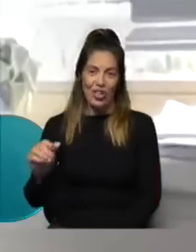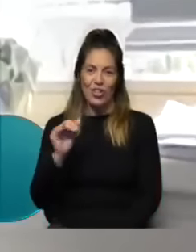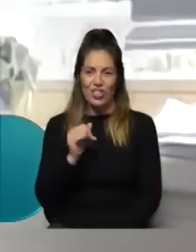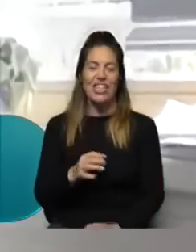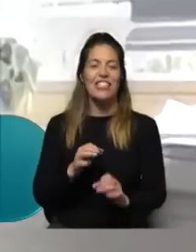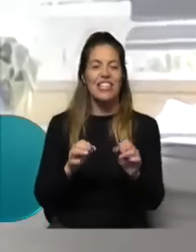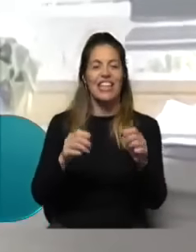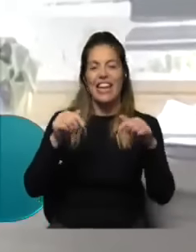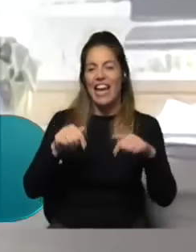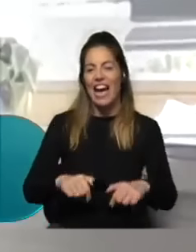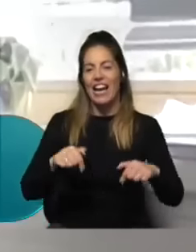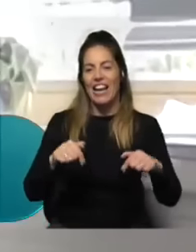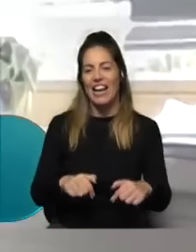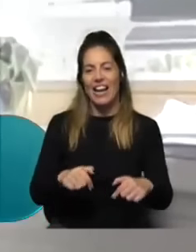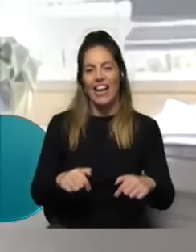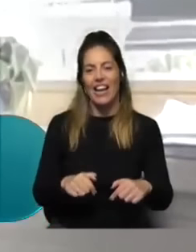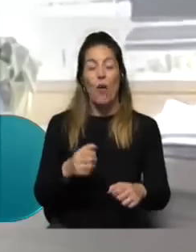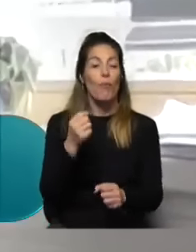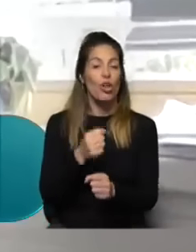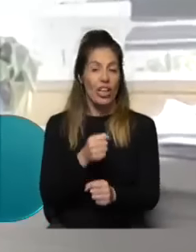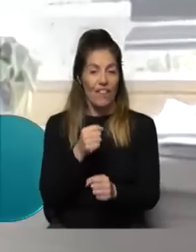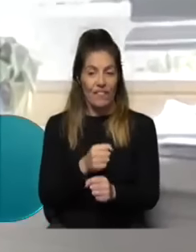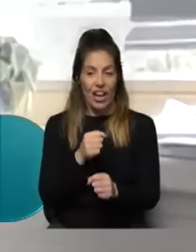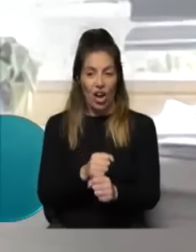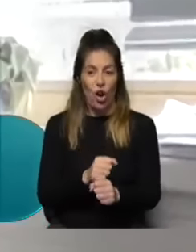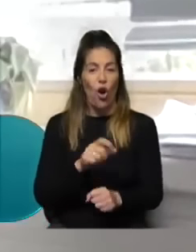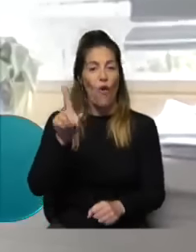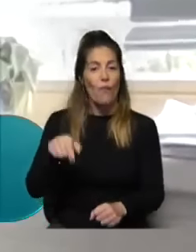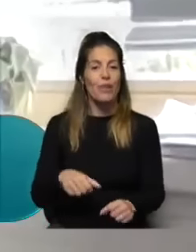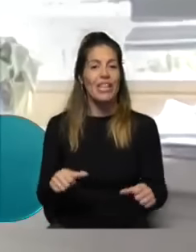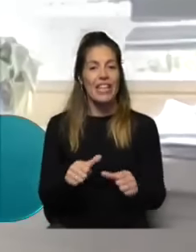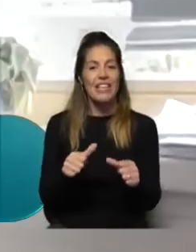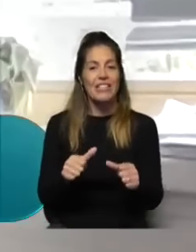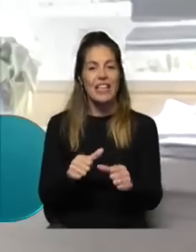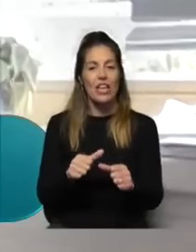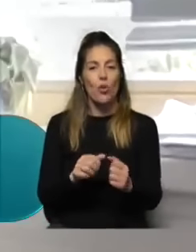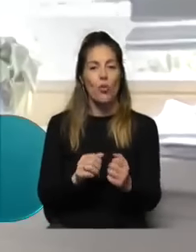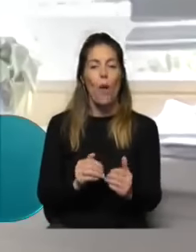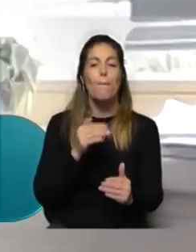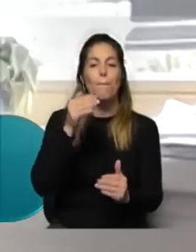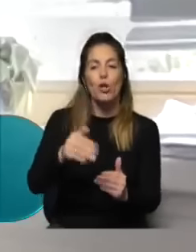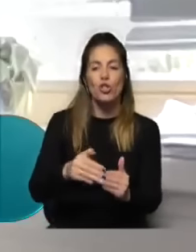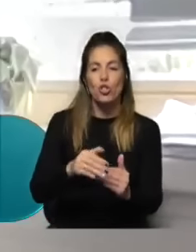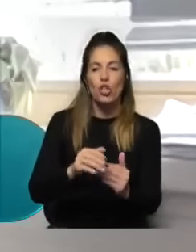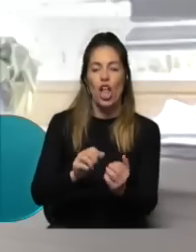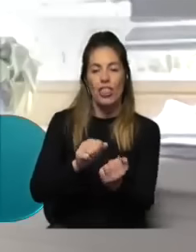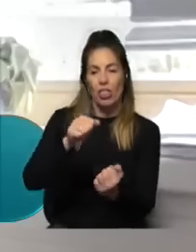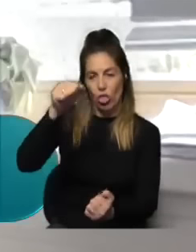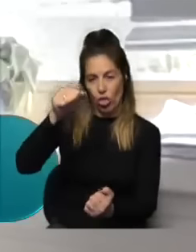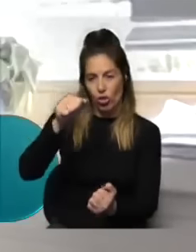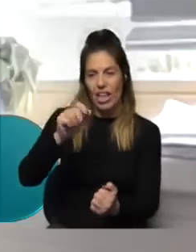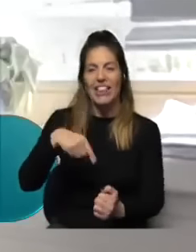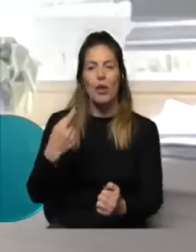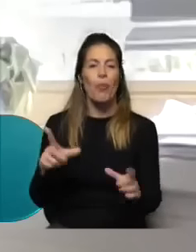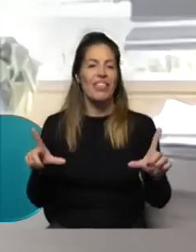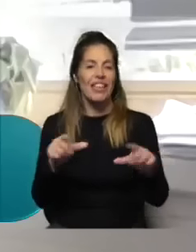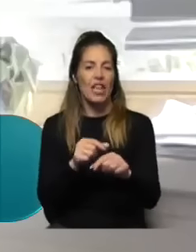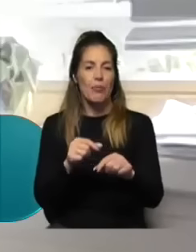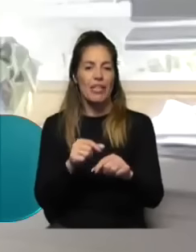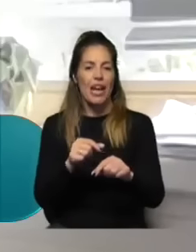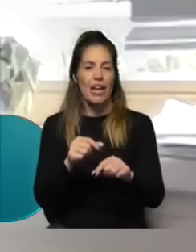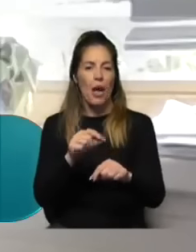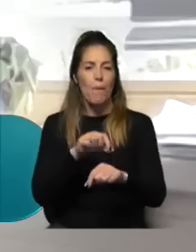acá por trabajo, me vine a hacer un postdoctorado, que es después de terminar mi